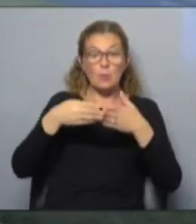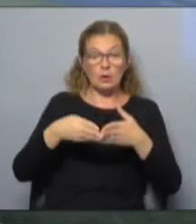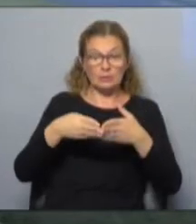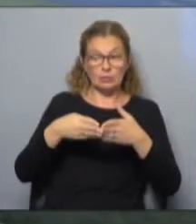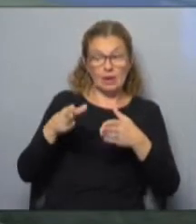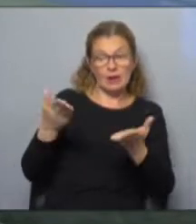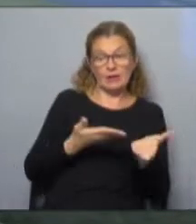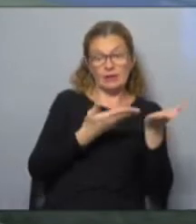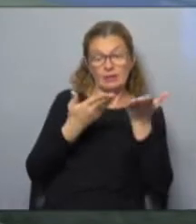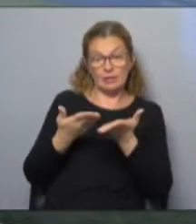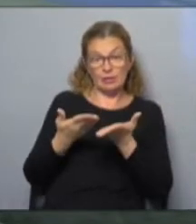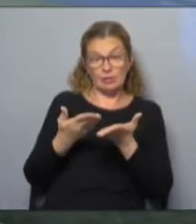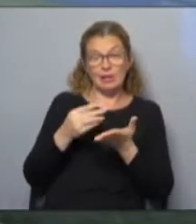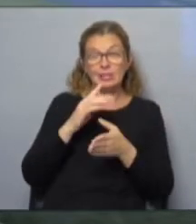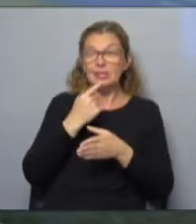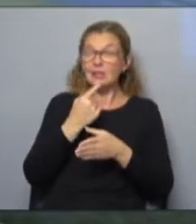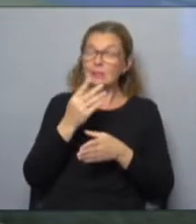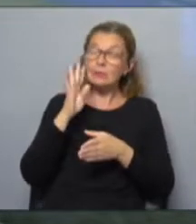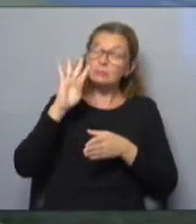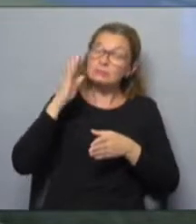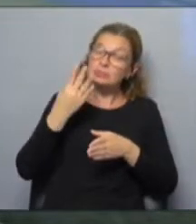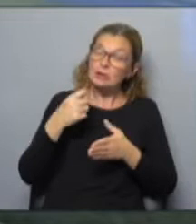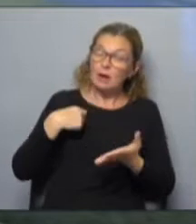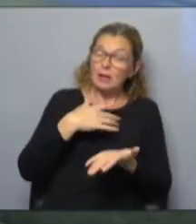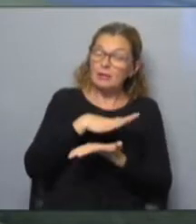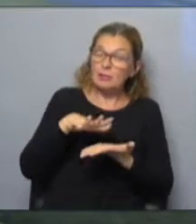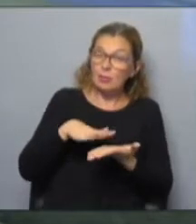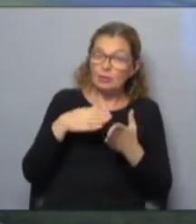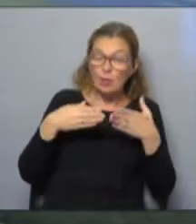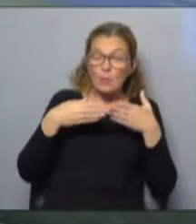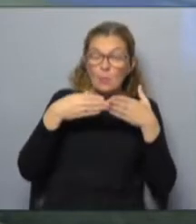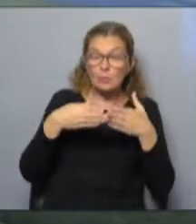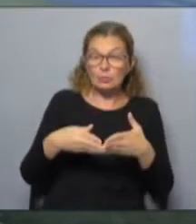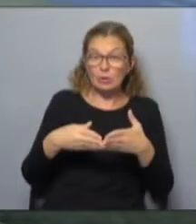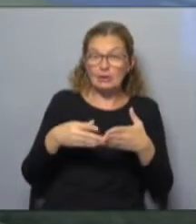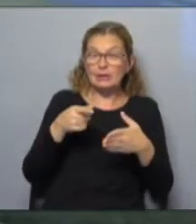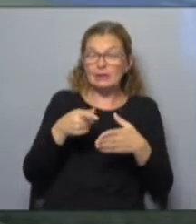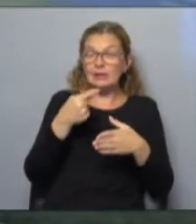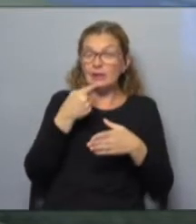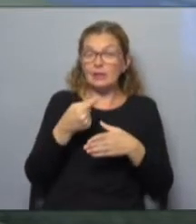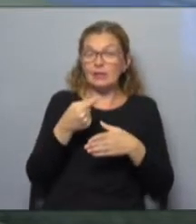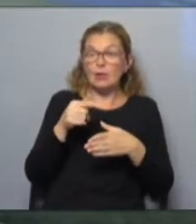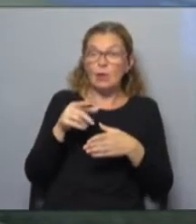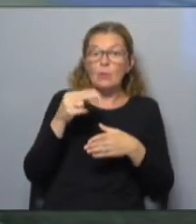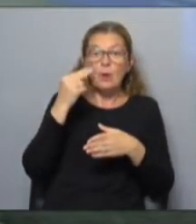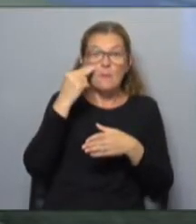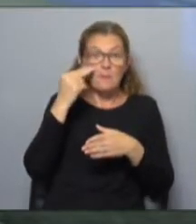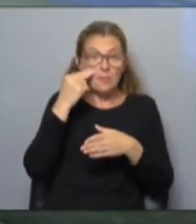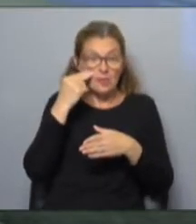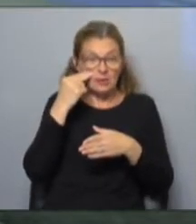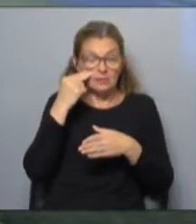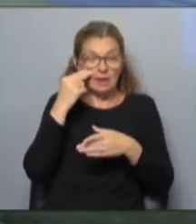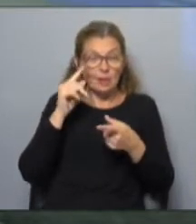Alejandra Koch, está dando su parecer acerca de la situación portuaria y de lo que considera que trajo como consecuencia